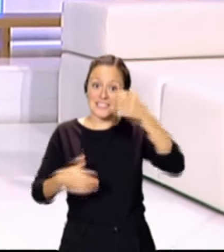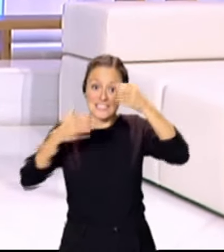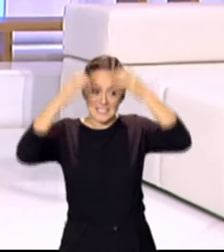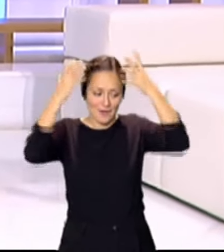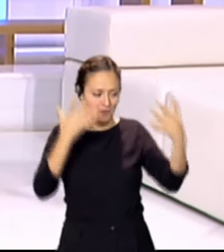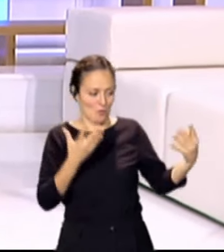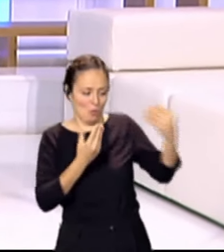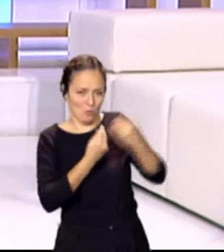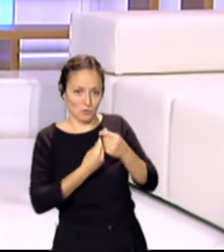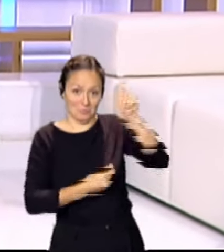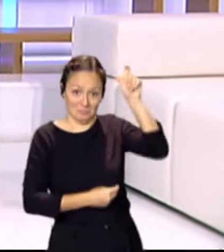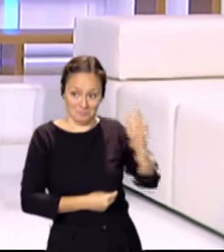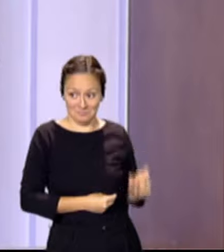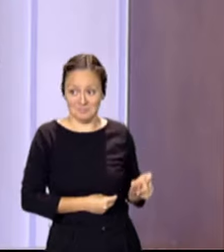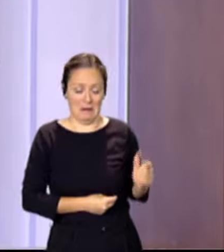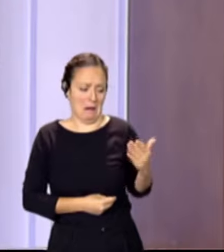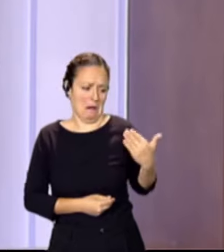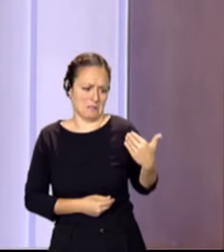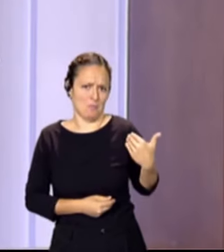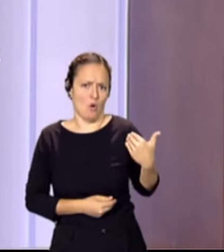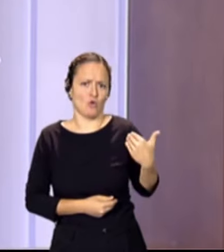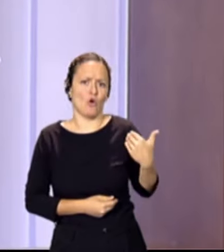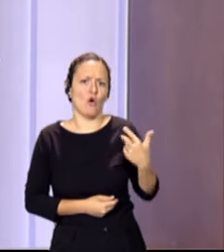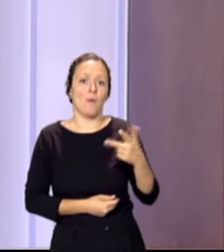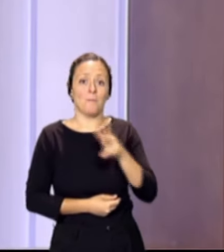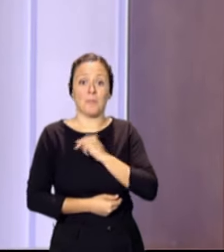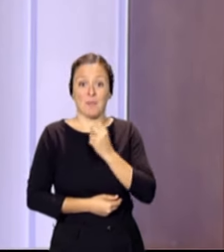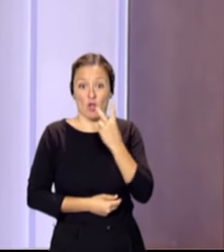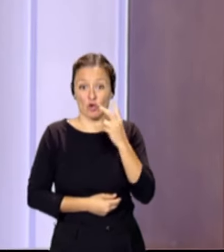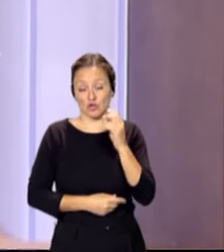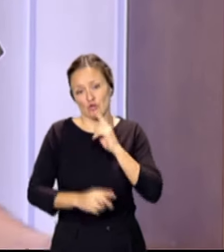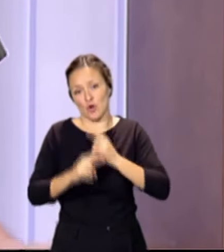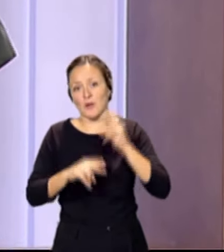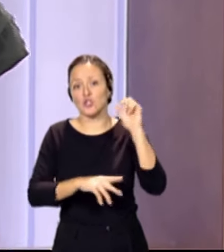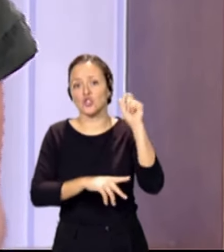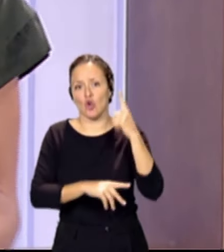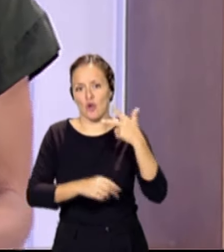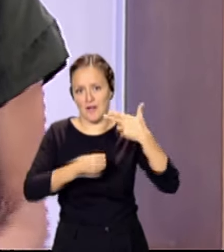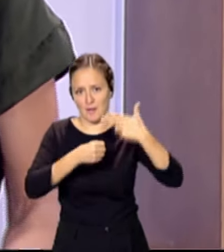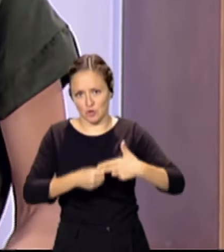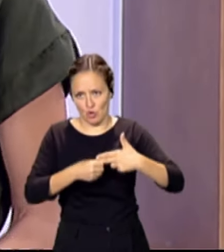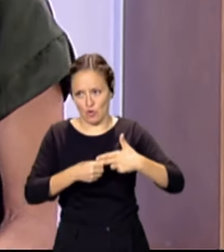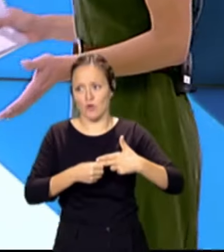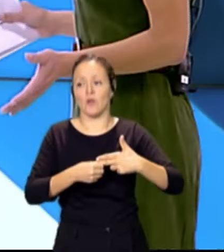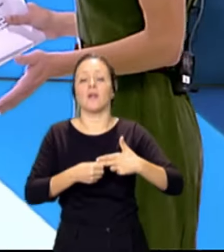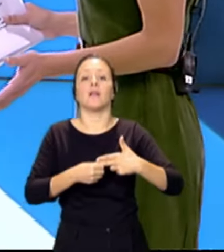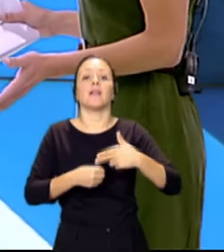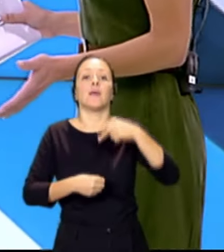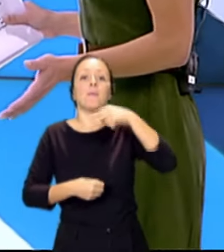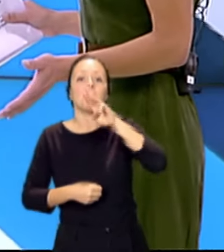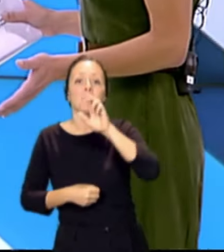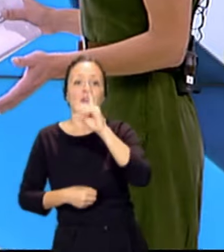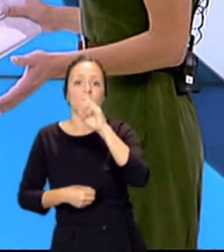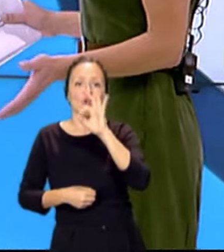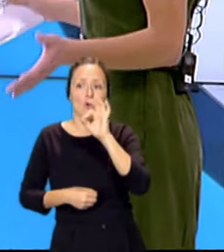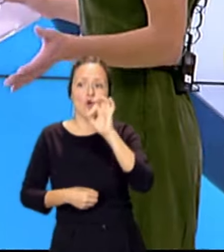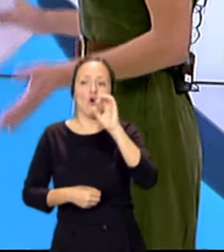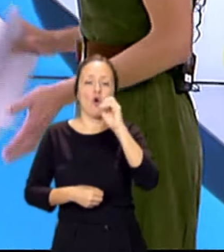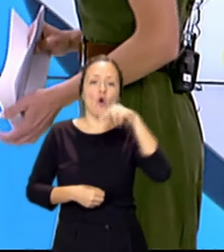recientemente ha venido con dos soles de la guía repsol y ya se encuentra con nosotros Pedro Nel Alma Mater del restaurante